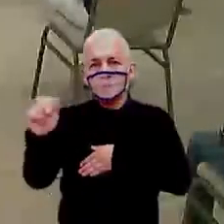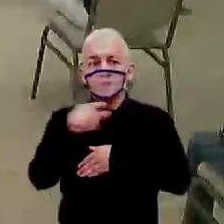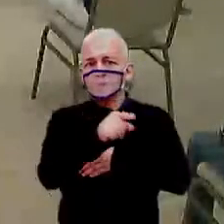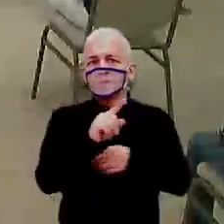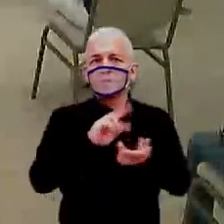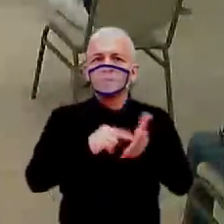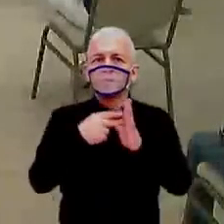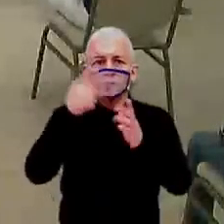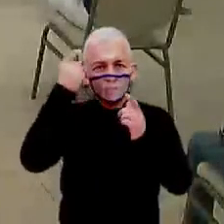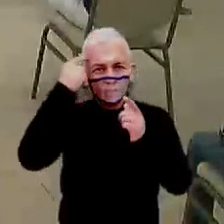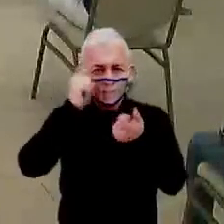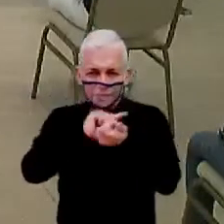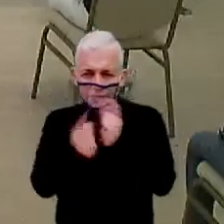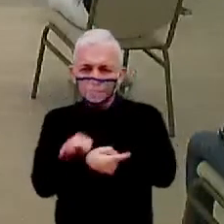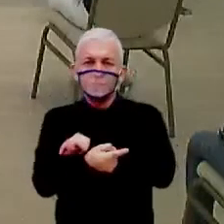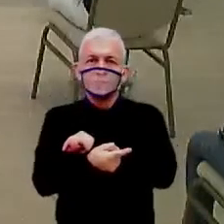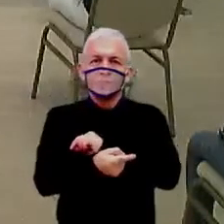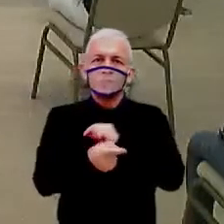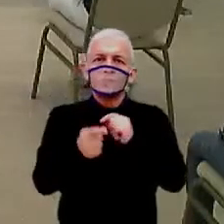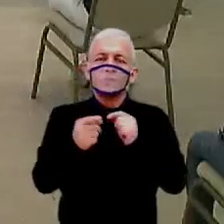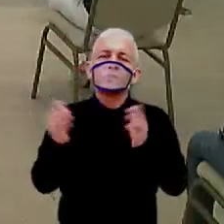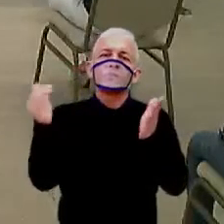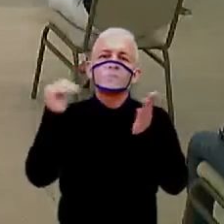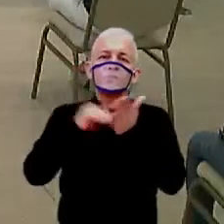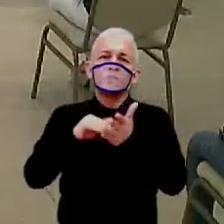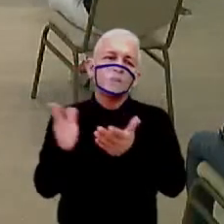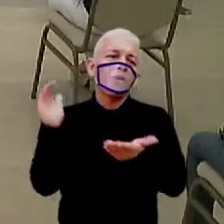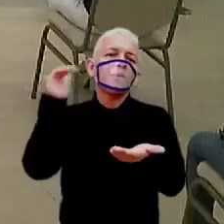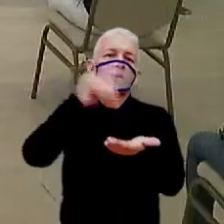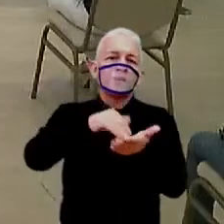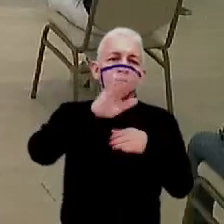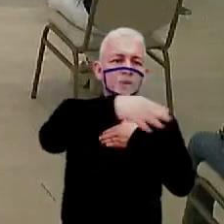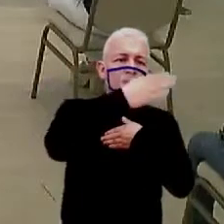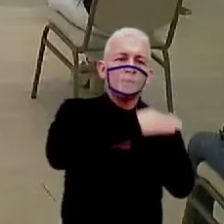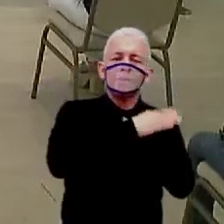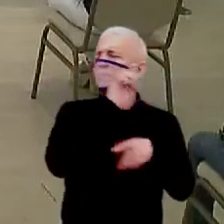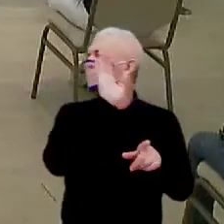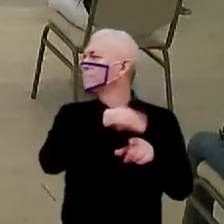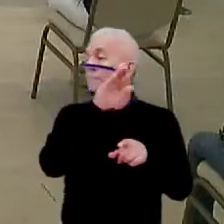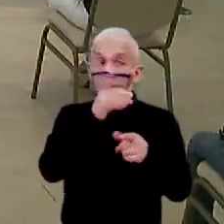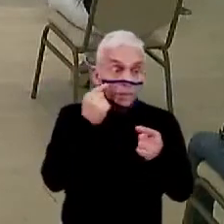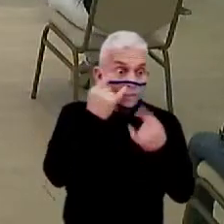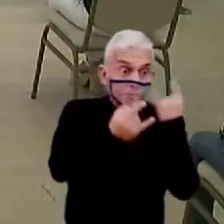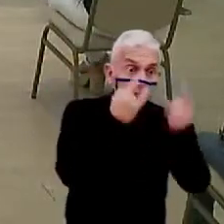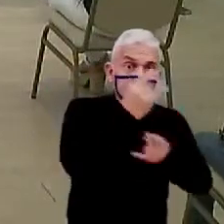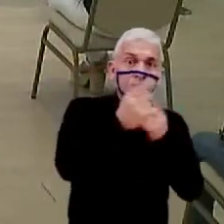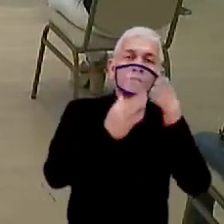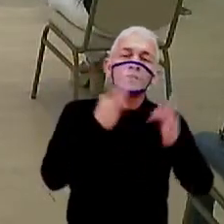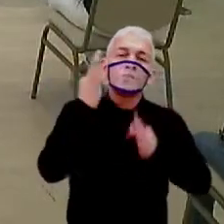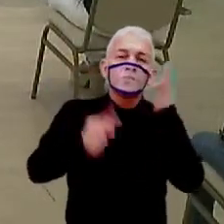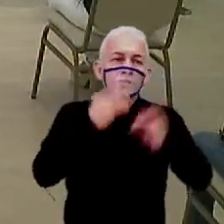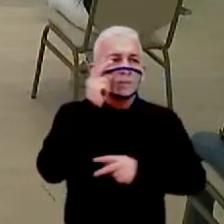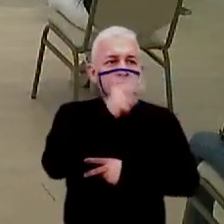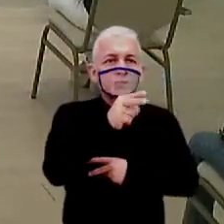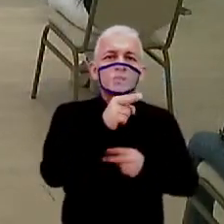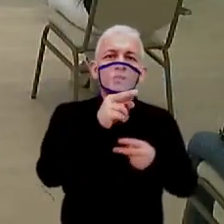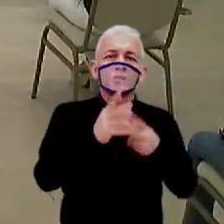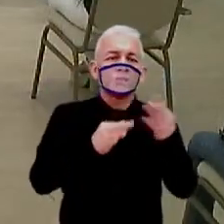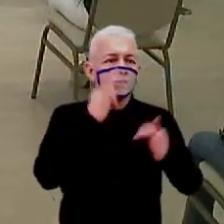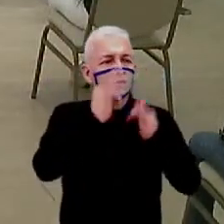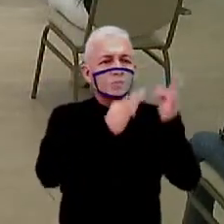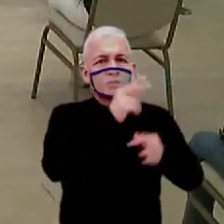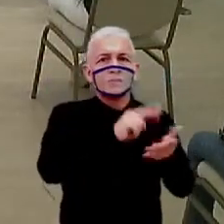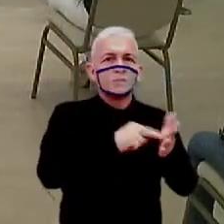cambio de la mentalidad del barranquillero, un reencuentro con un mar que estaba ahí y una nueva visión de